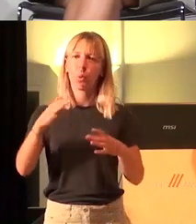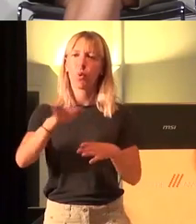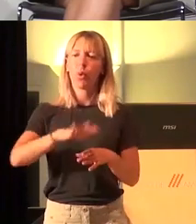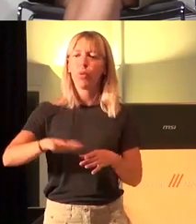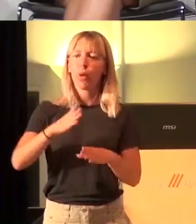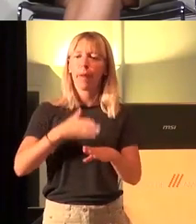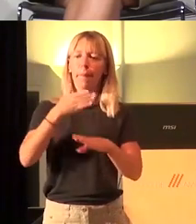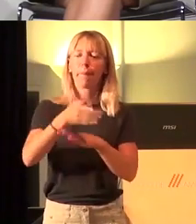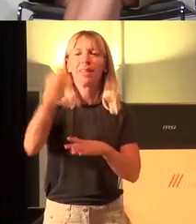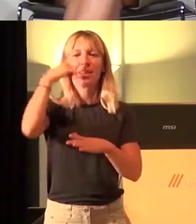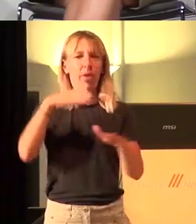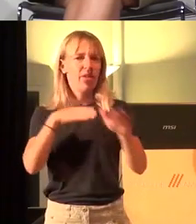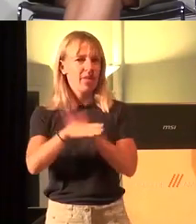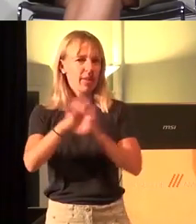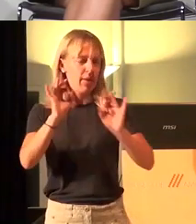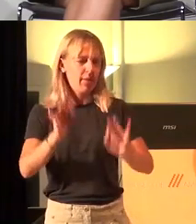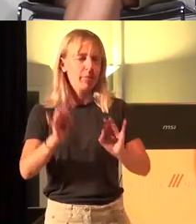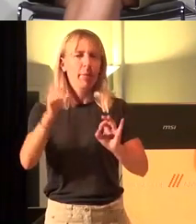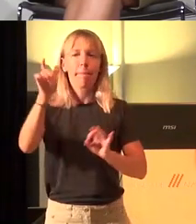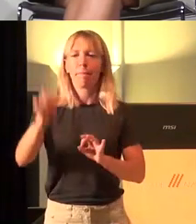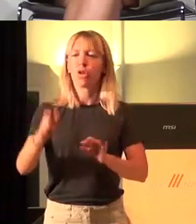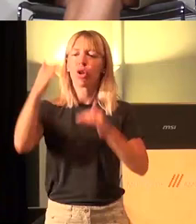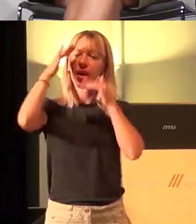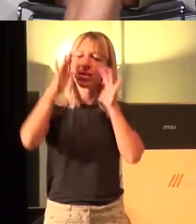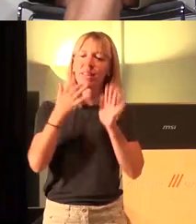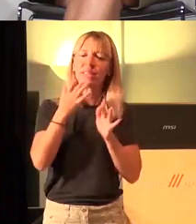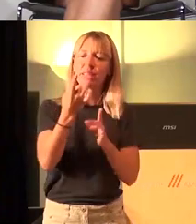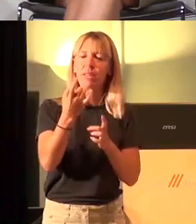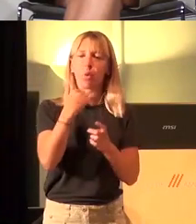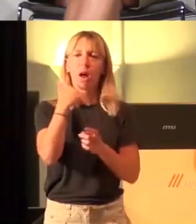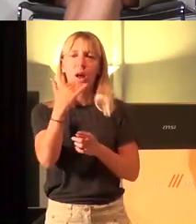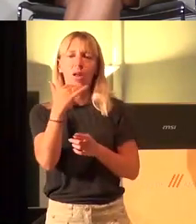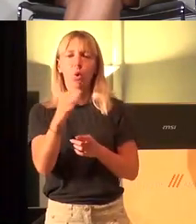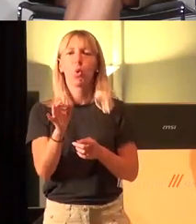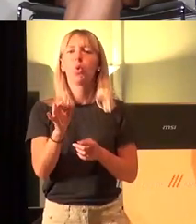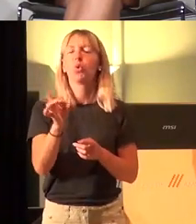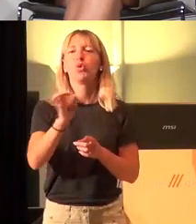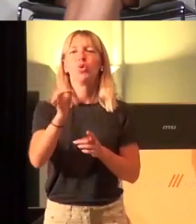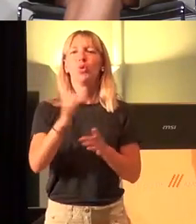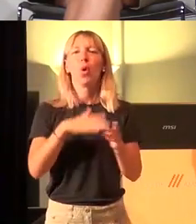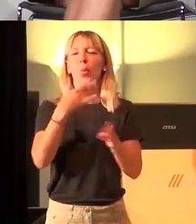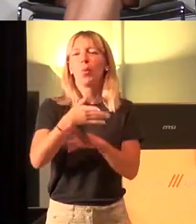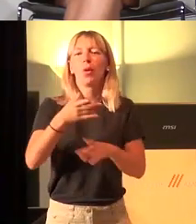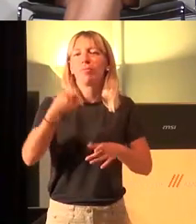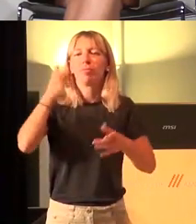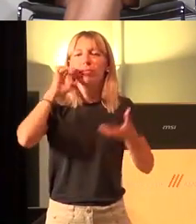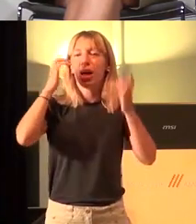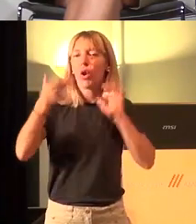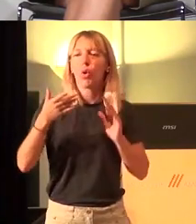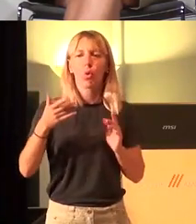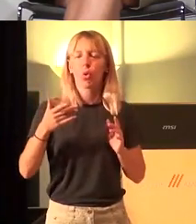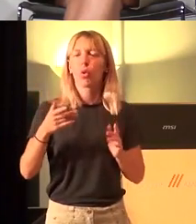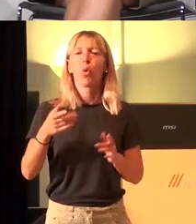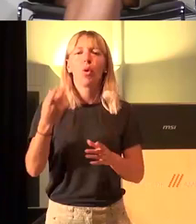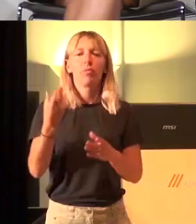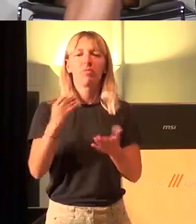en el que van, sabe que va a ser accesible, que va a haber una persona pendiente si necesito algo. Es decir, que no es me voy a la aventura, como muchas veces pasa, que